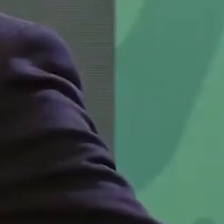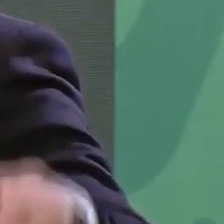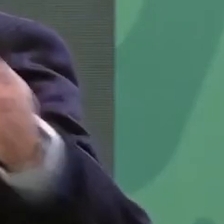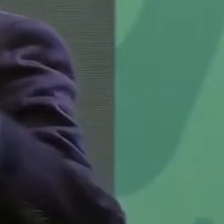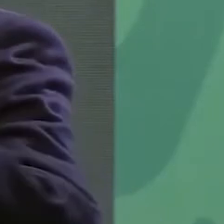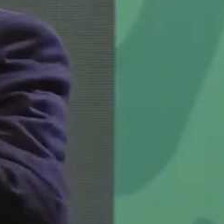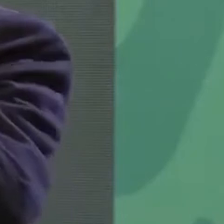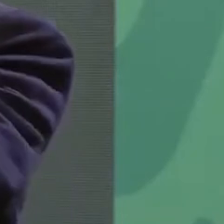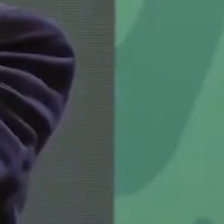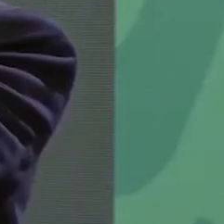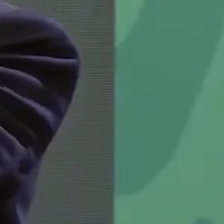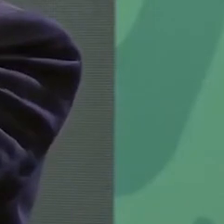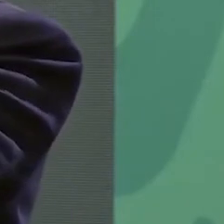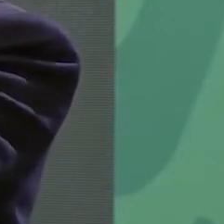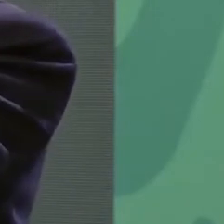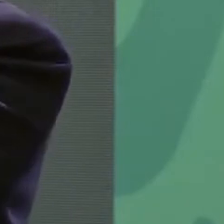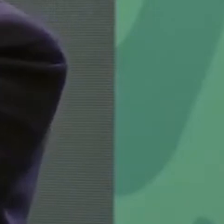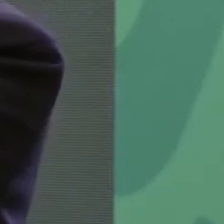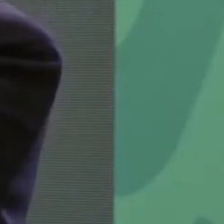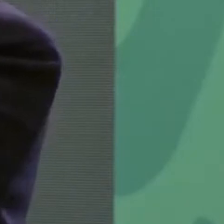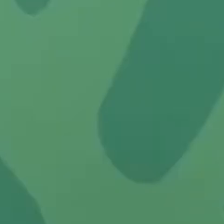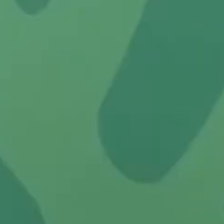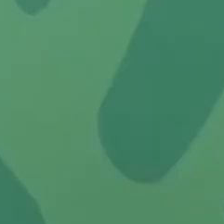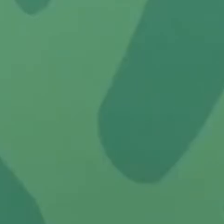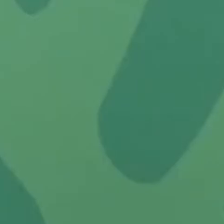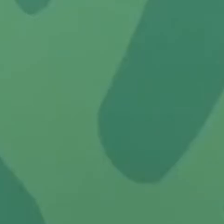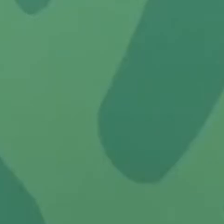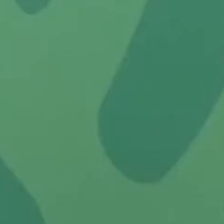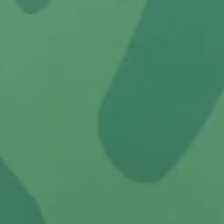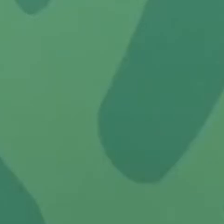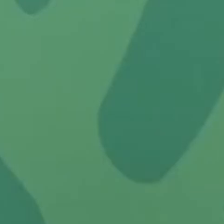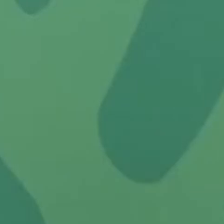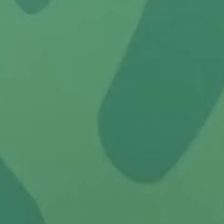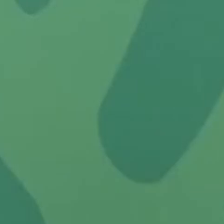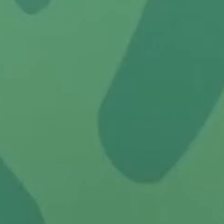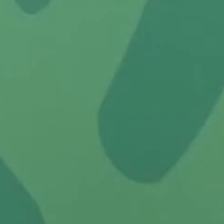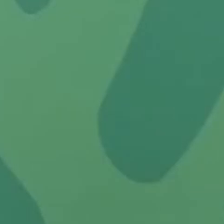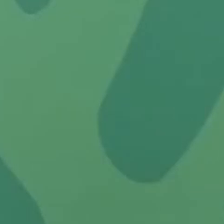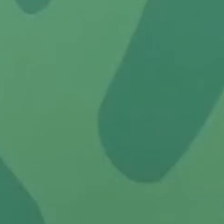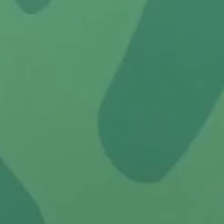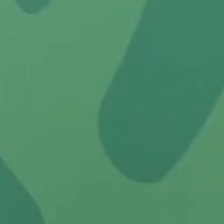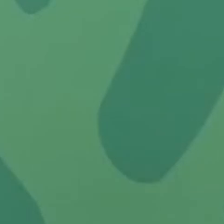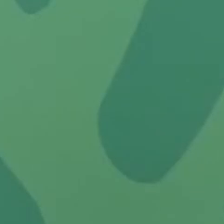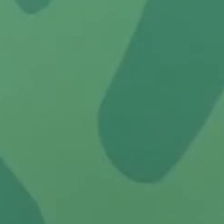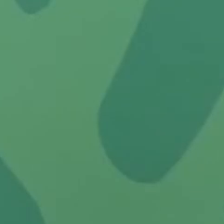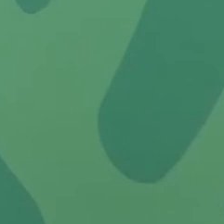un jefe de grupo famoso,